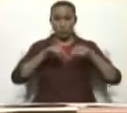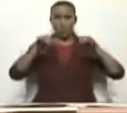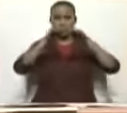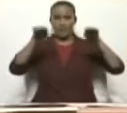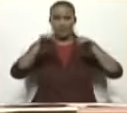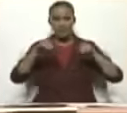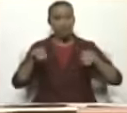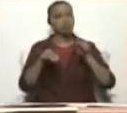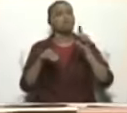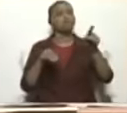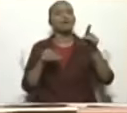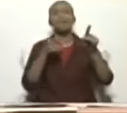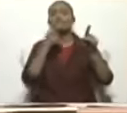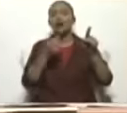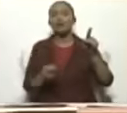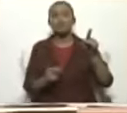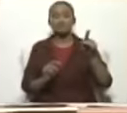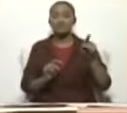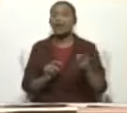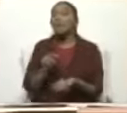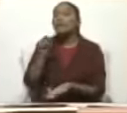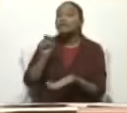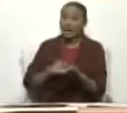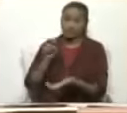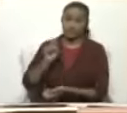fácil. Muy rápido.